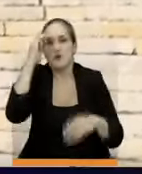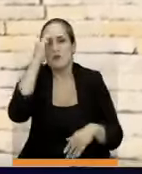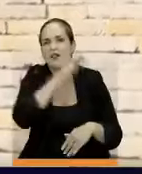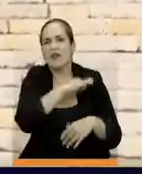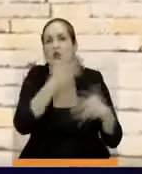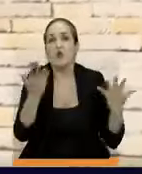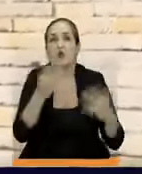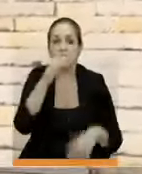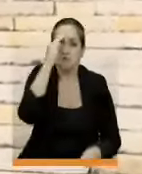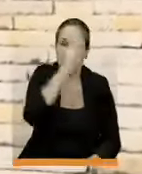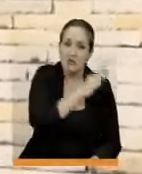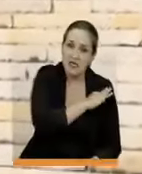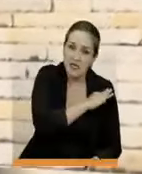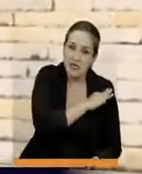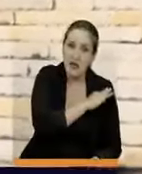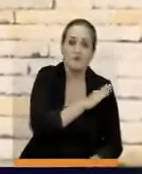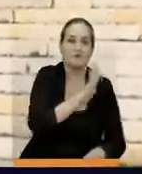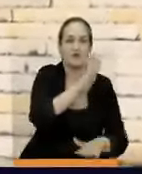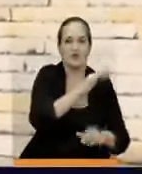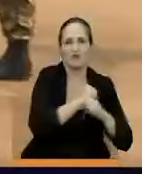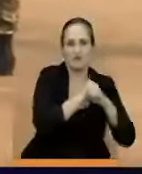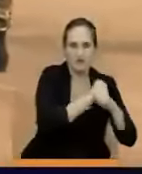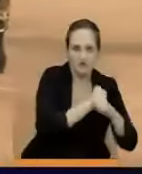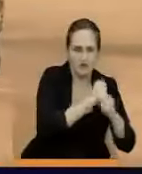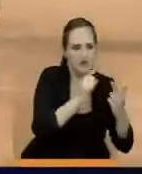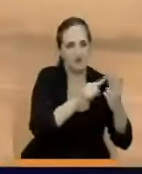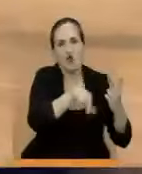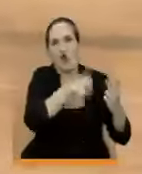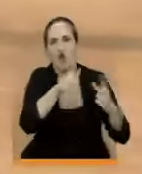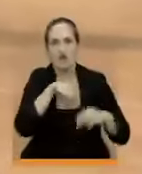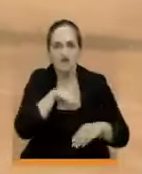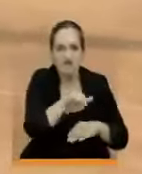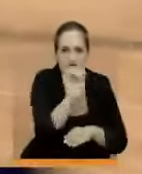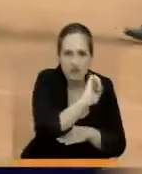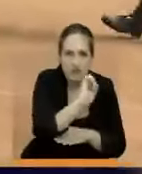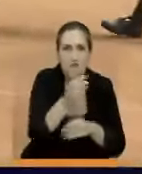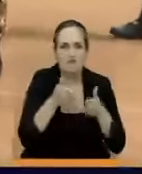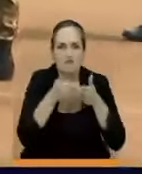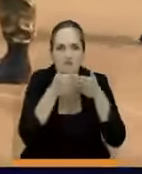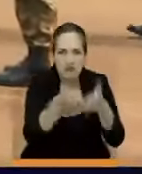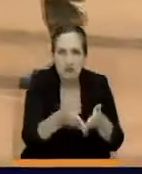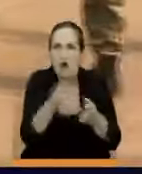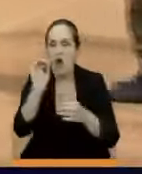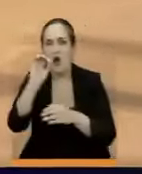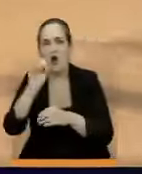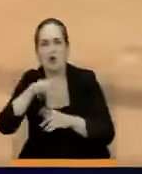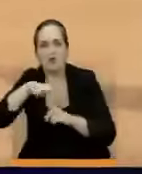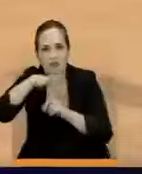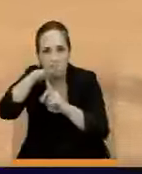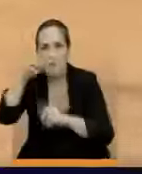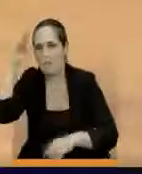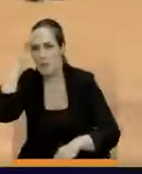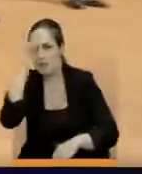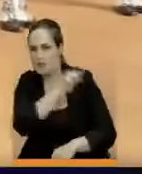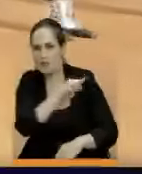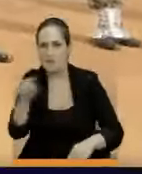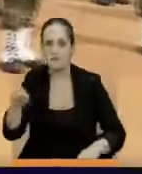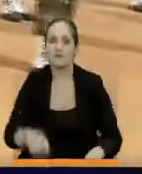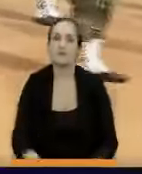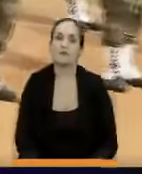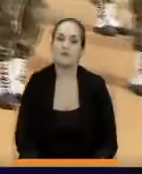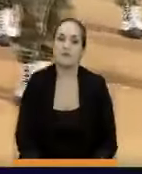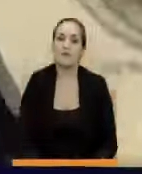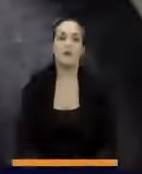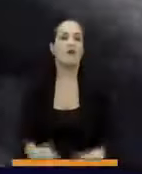Armada fuerza aérea impec y Policía Nacional comandante de guardia del C Me presento entre